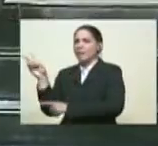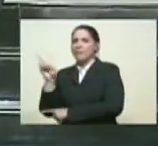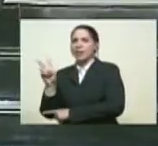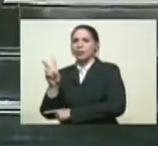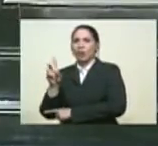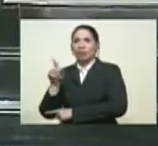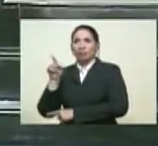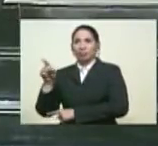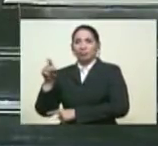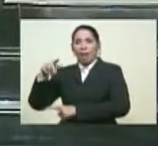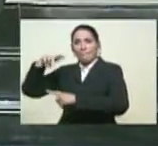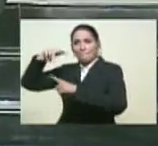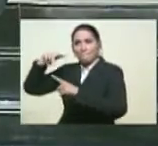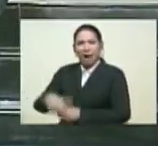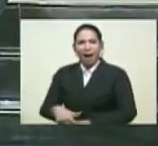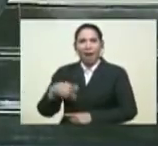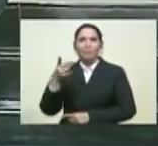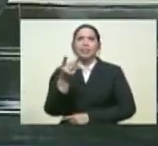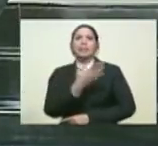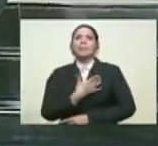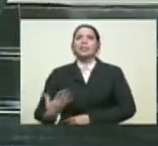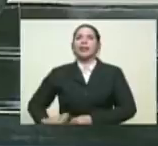Fracasado y derrotado Mike Pence.